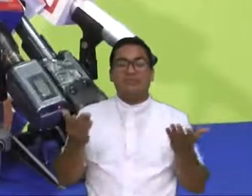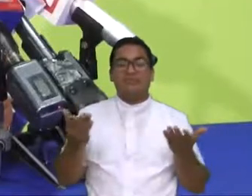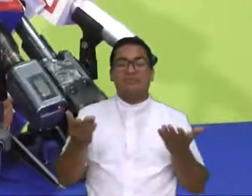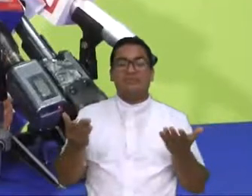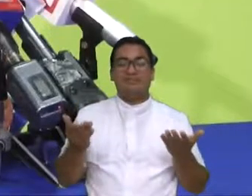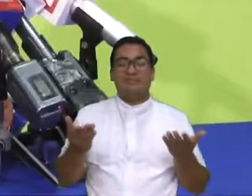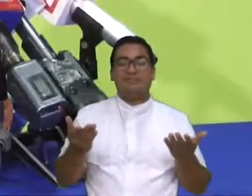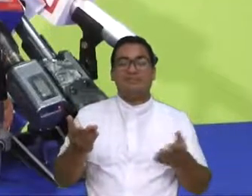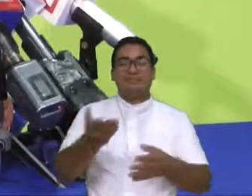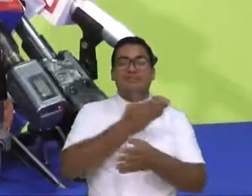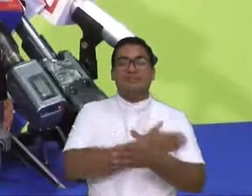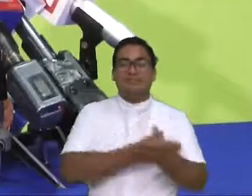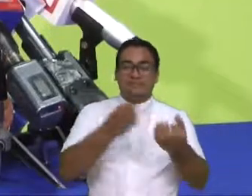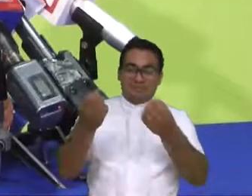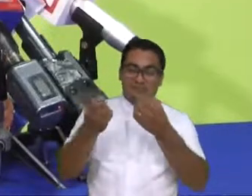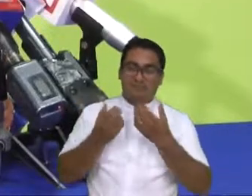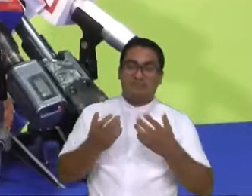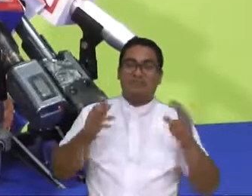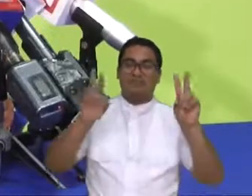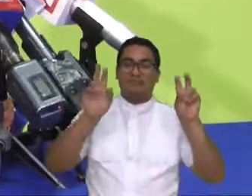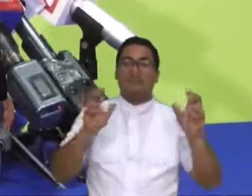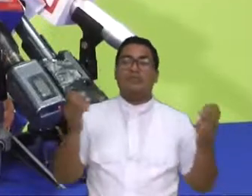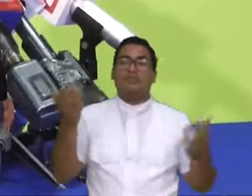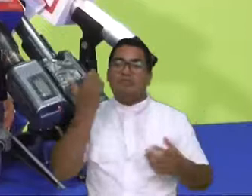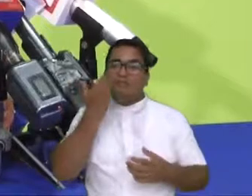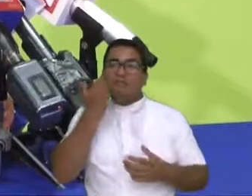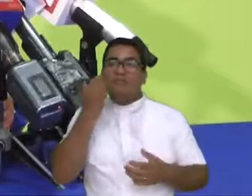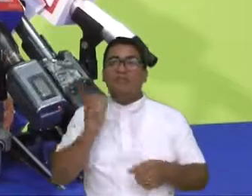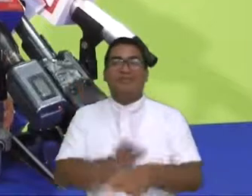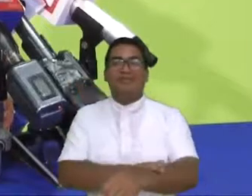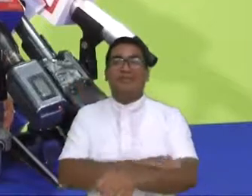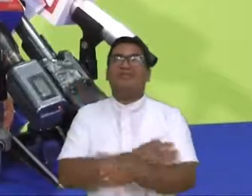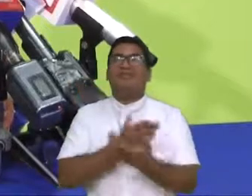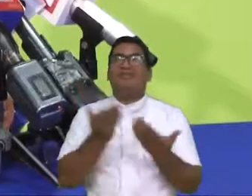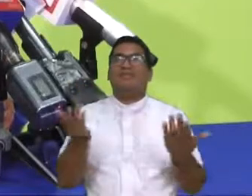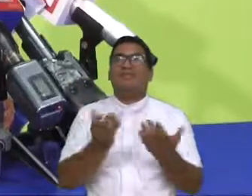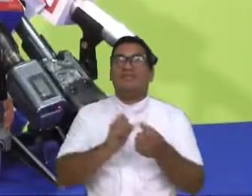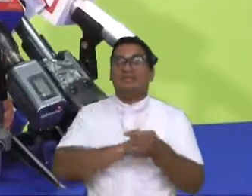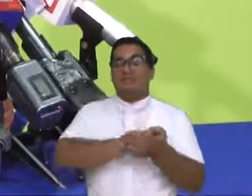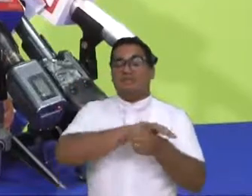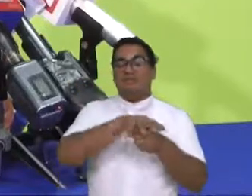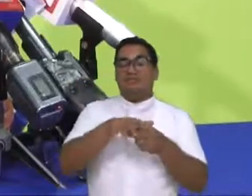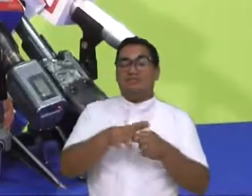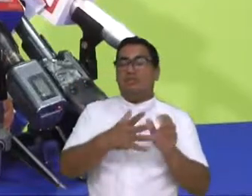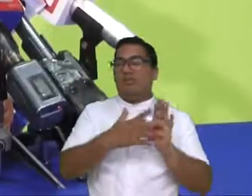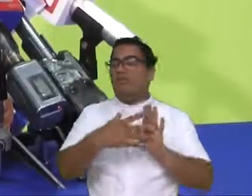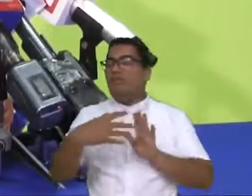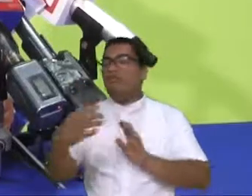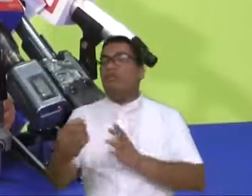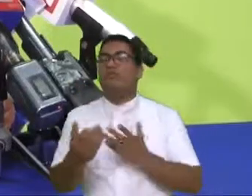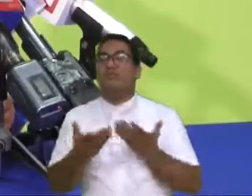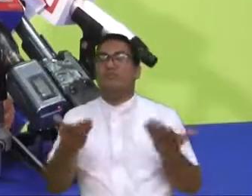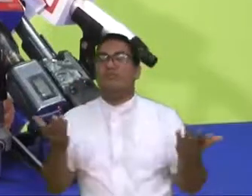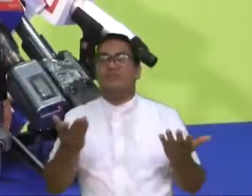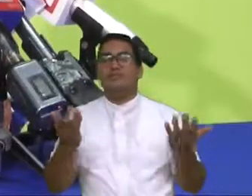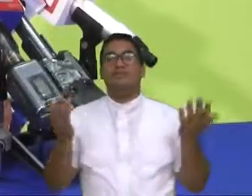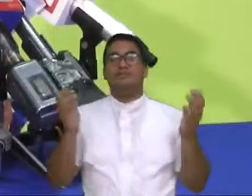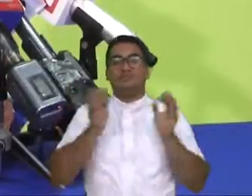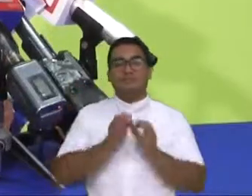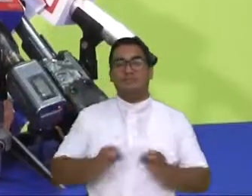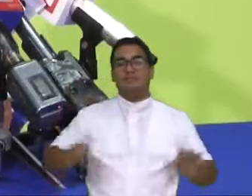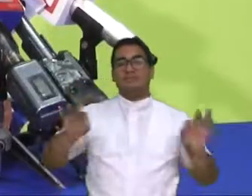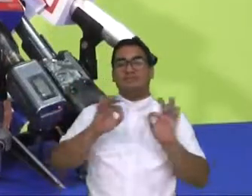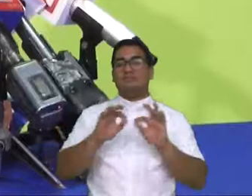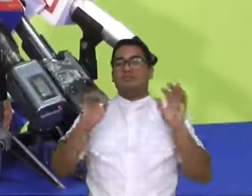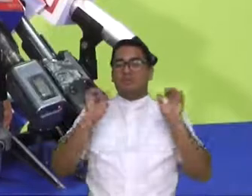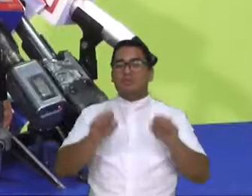haber recibido la información referente a los síntomas generales de esta enfermedad, cómo se transmite, y también de esa manera poder establecer lo